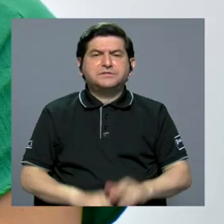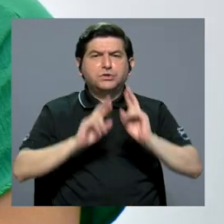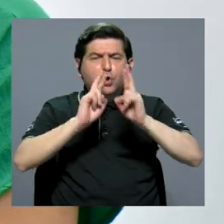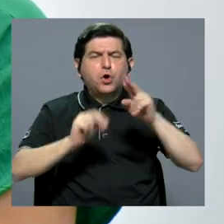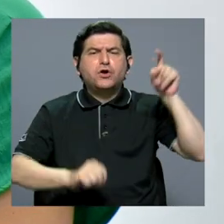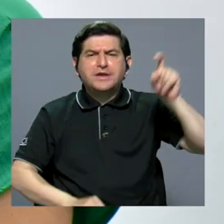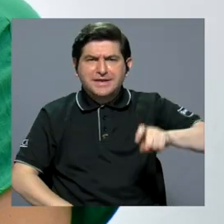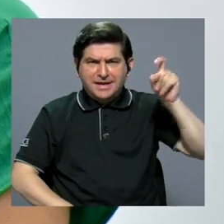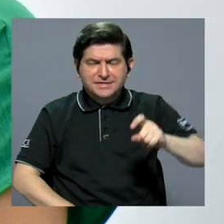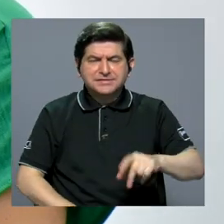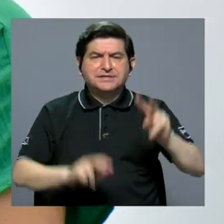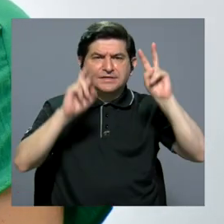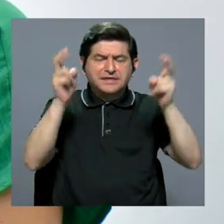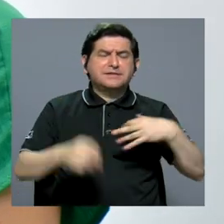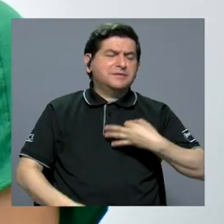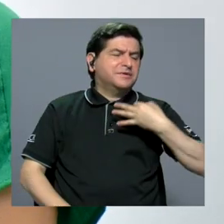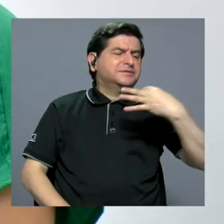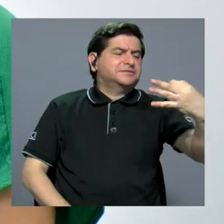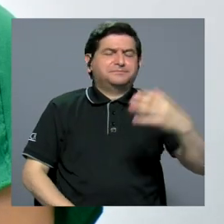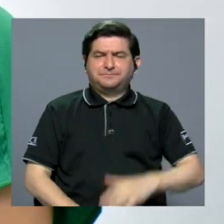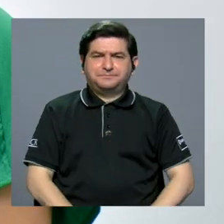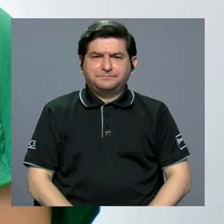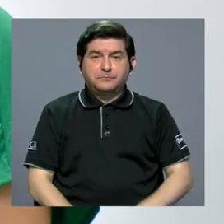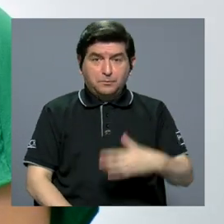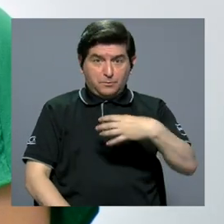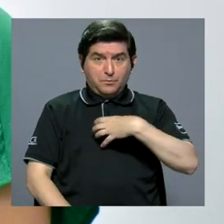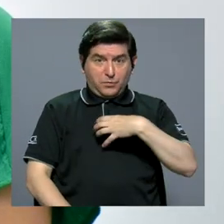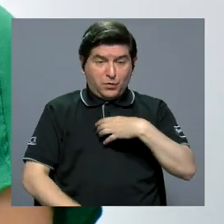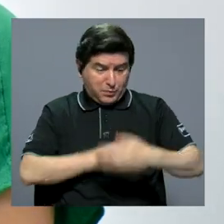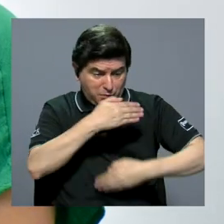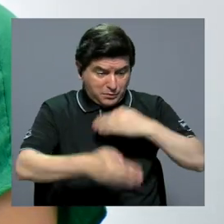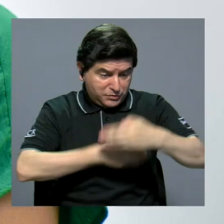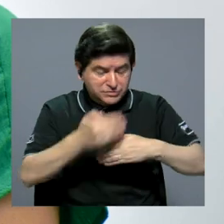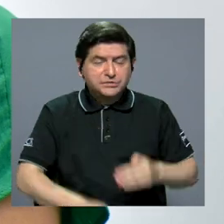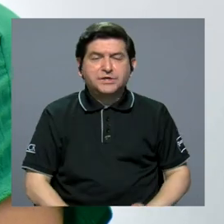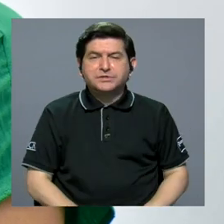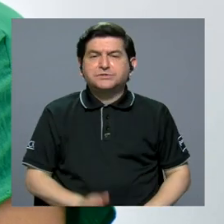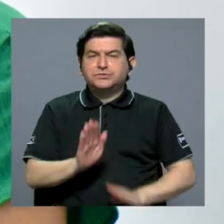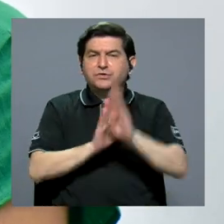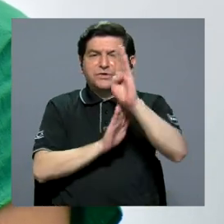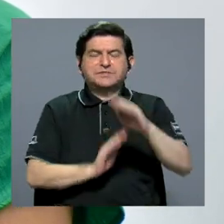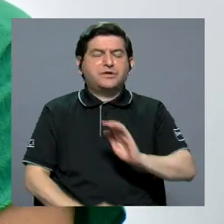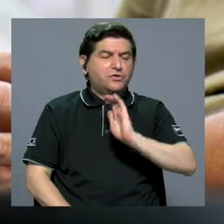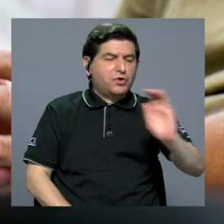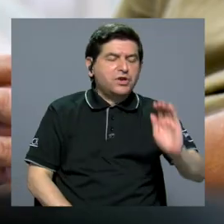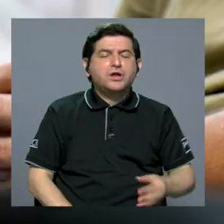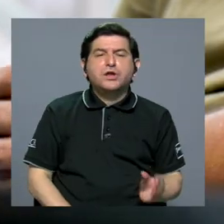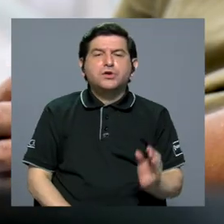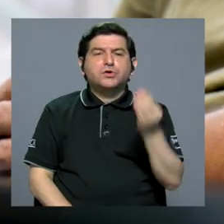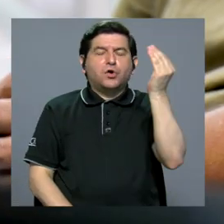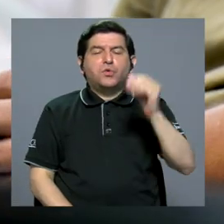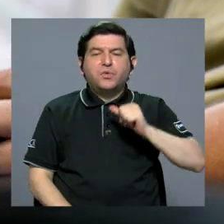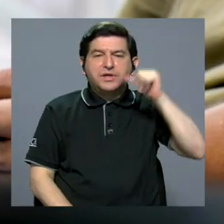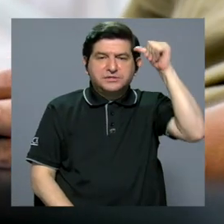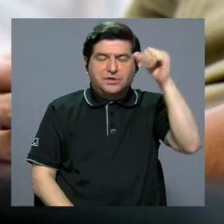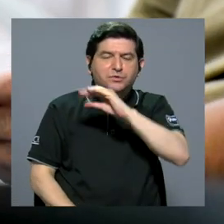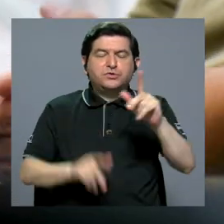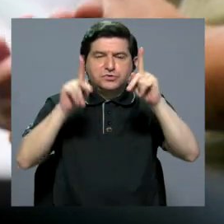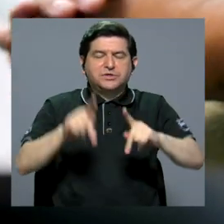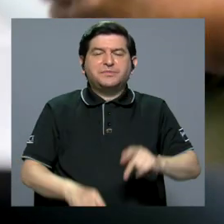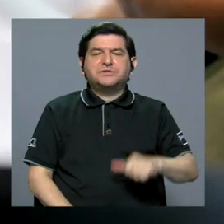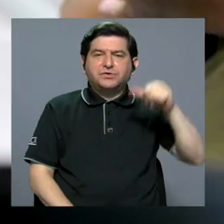a necesidades y temas cotidianos propios del desarrollo de niñas, niños, jóvenes, adultos y personas